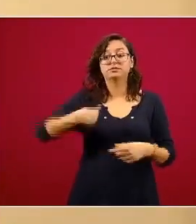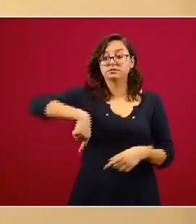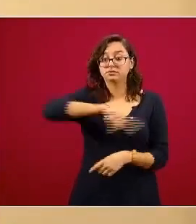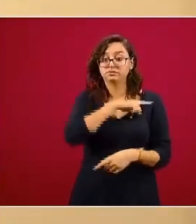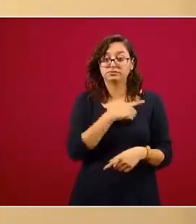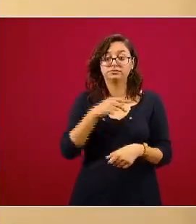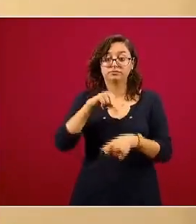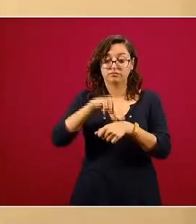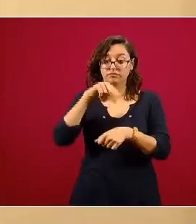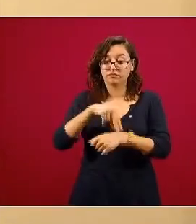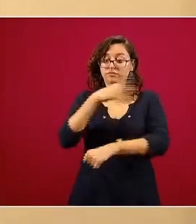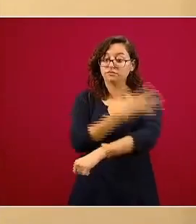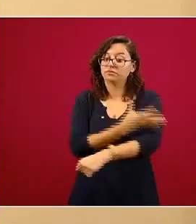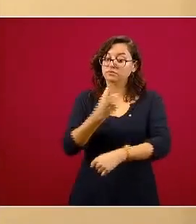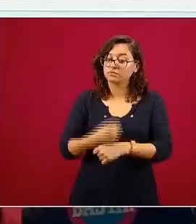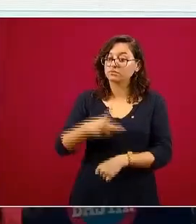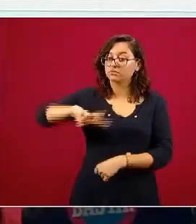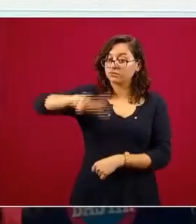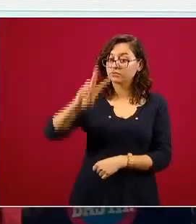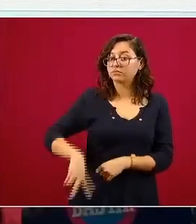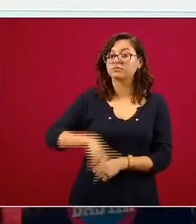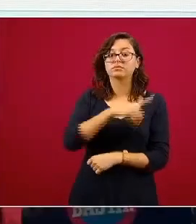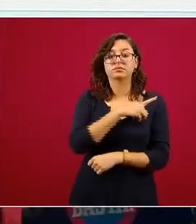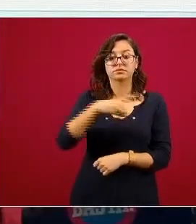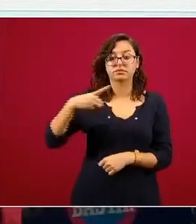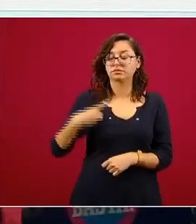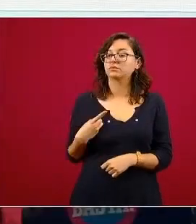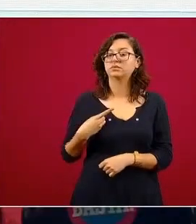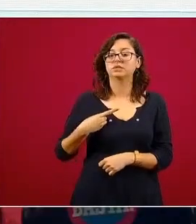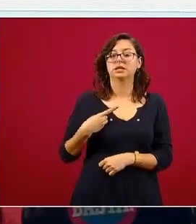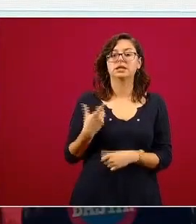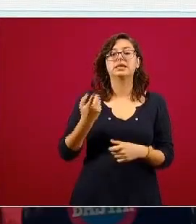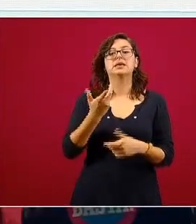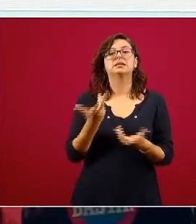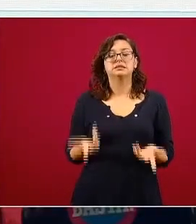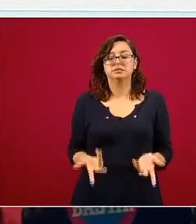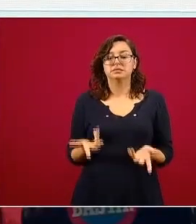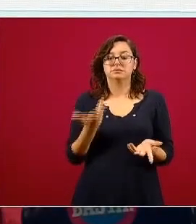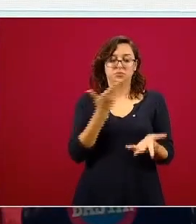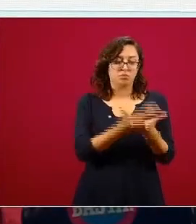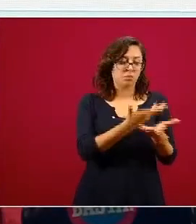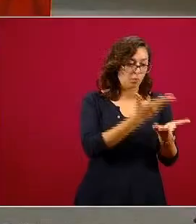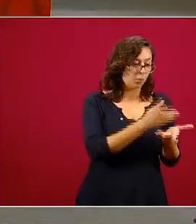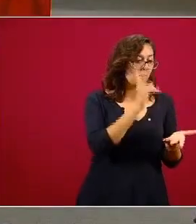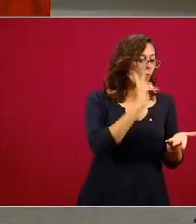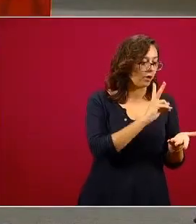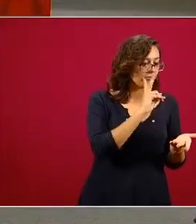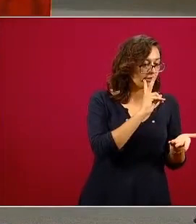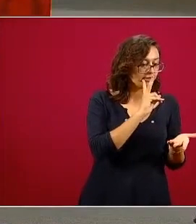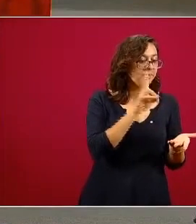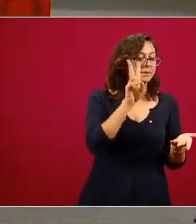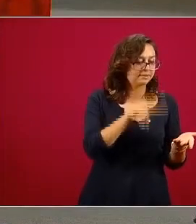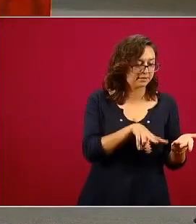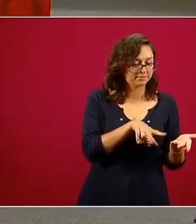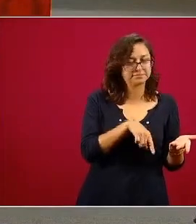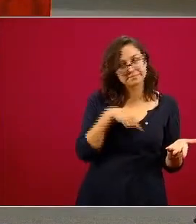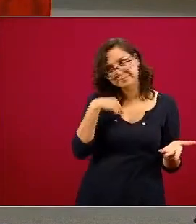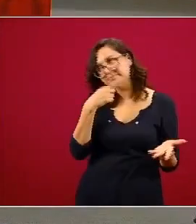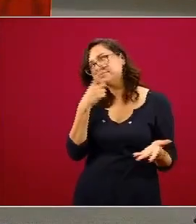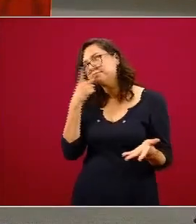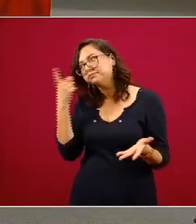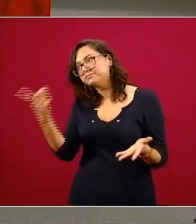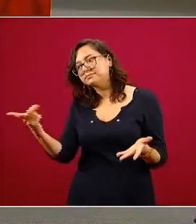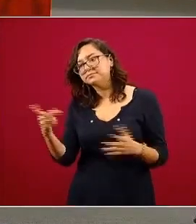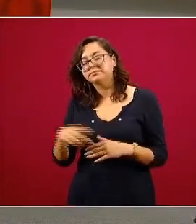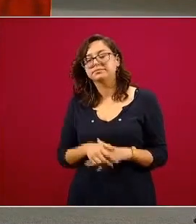hablar con la verdad. Y los médicos hablamos con la verdad en base a la evidencia científica. La siguiente, por